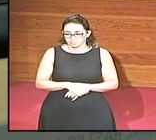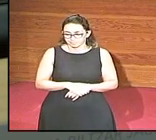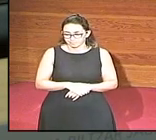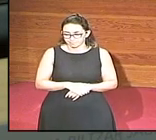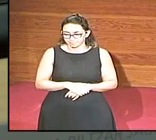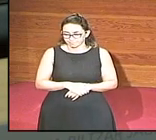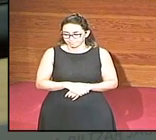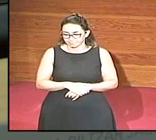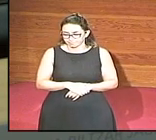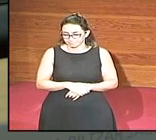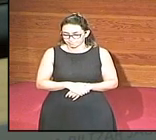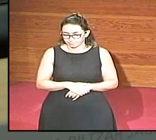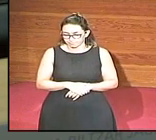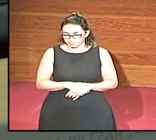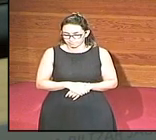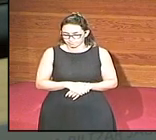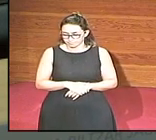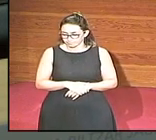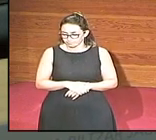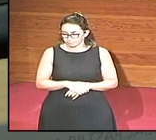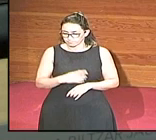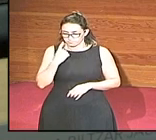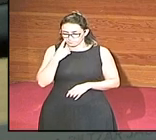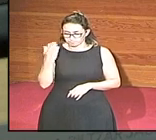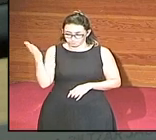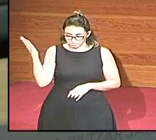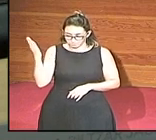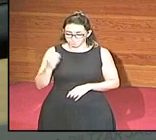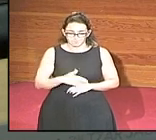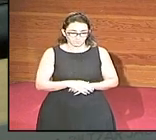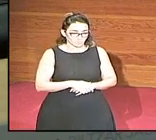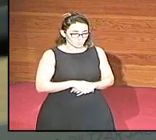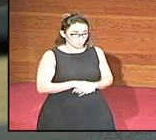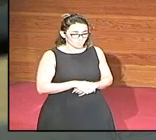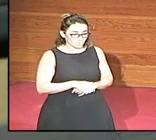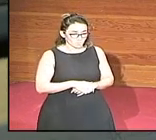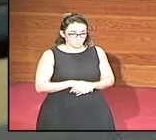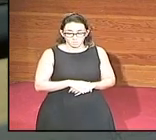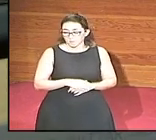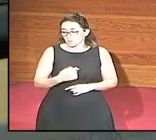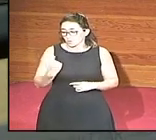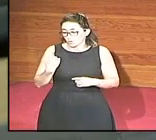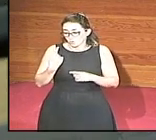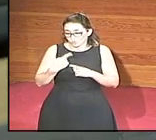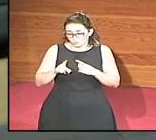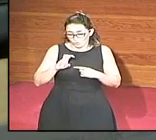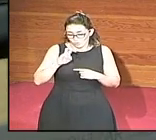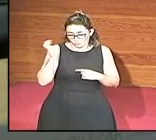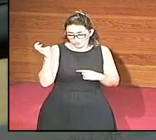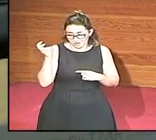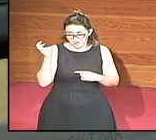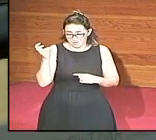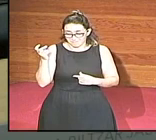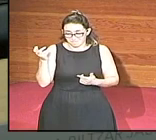Y diría, pensé que ya me había librado, pero no. Bueno, otra de las cosas, de estas